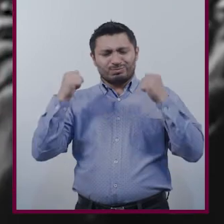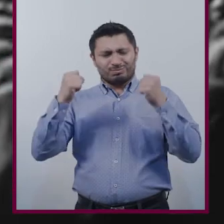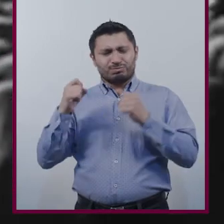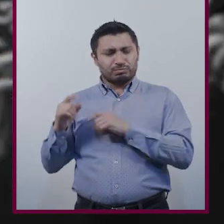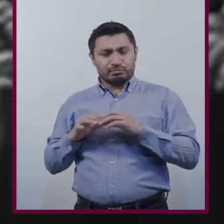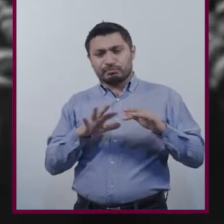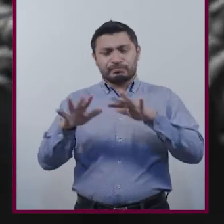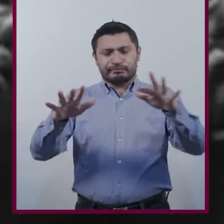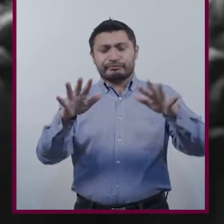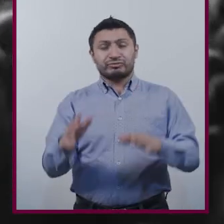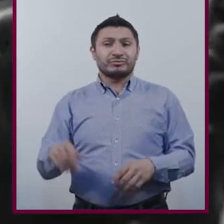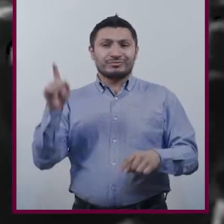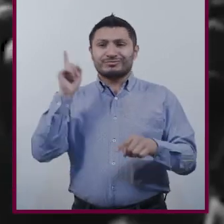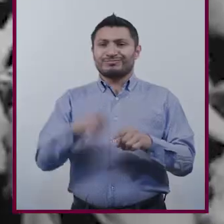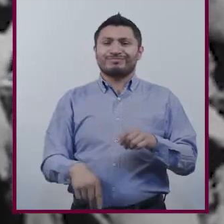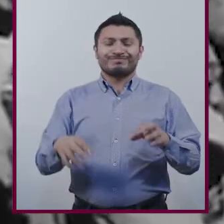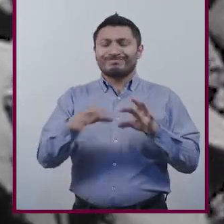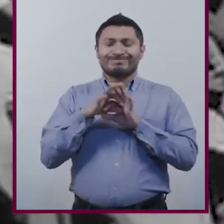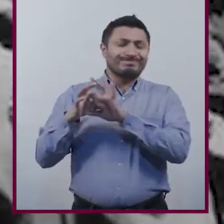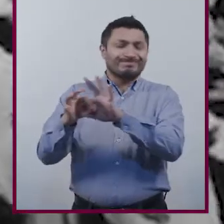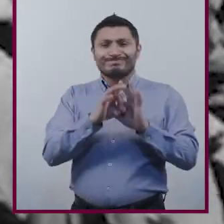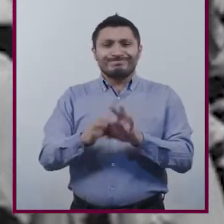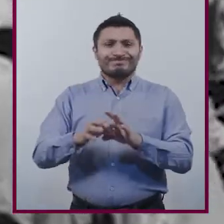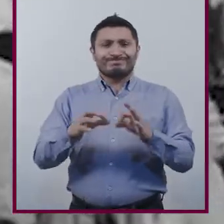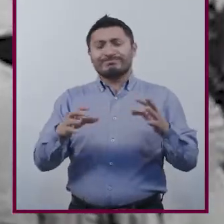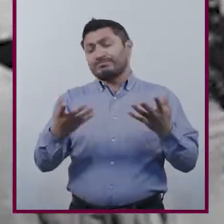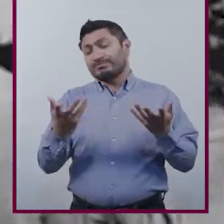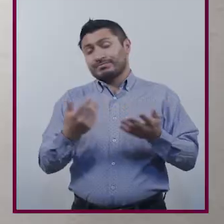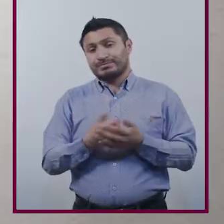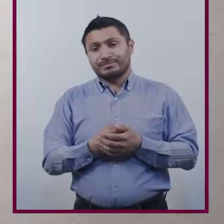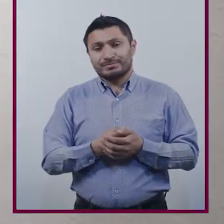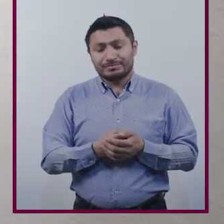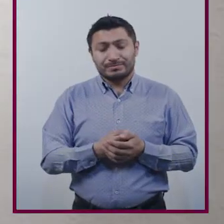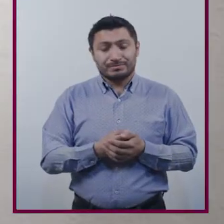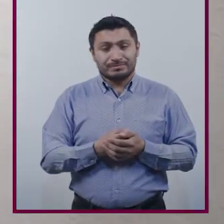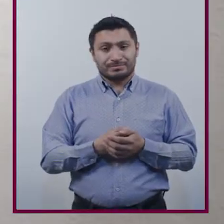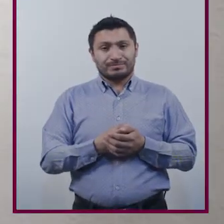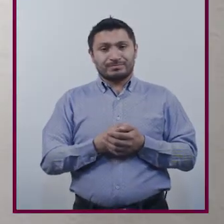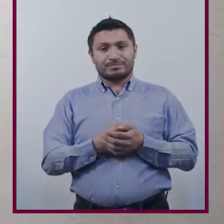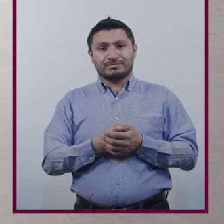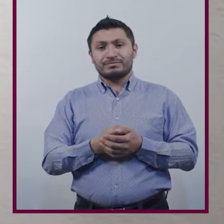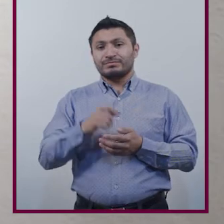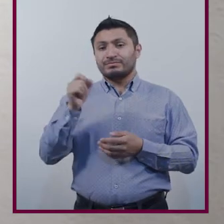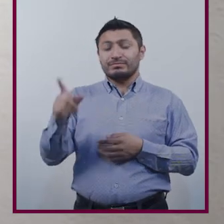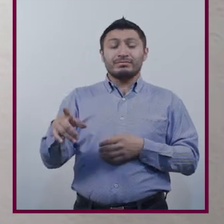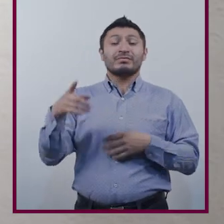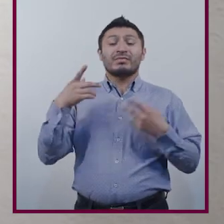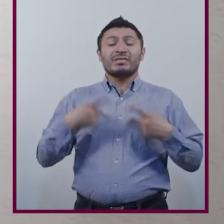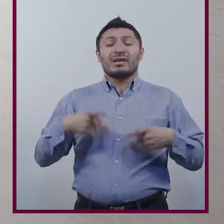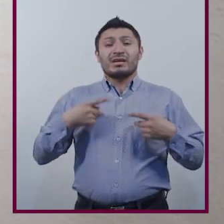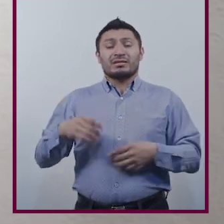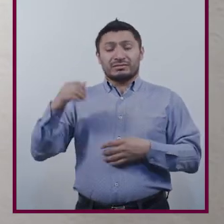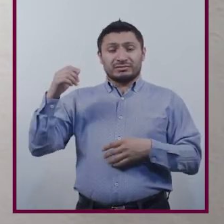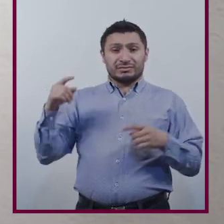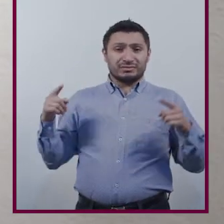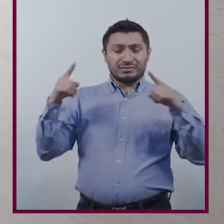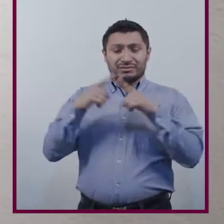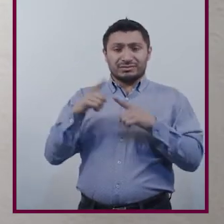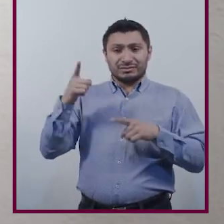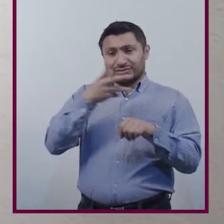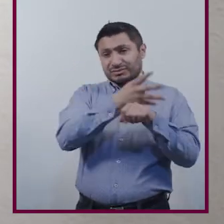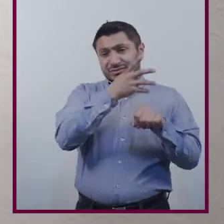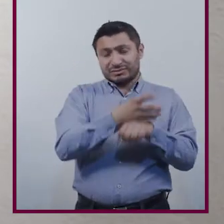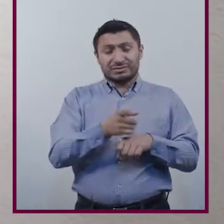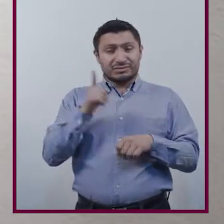Liga y mermó la unidad entre las tropas cristeras. Incluso el delegado apostólico en Estados Unidos, a través del